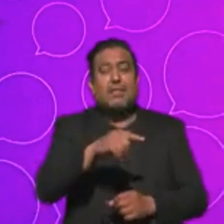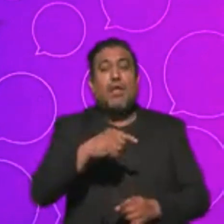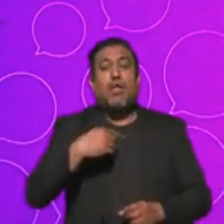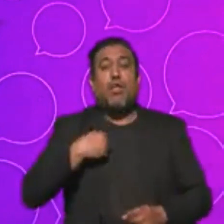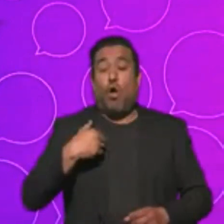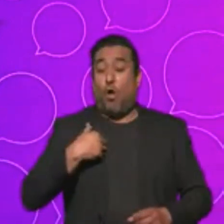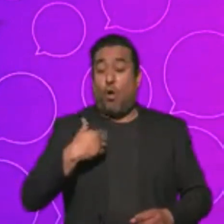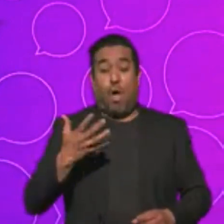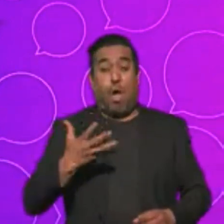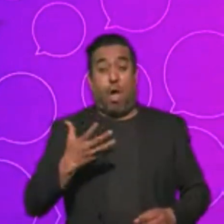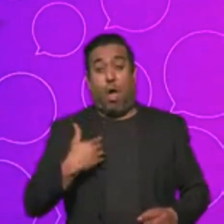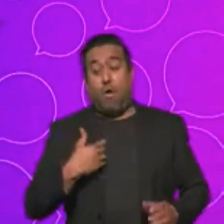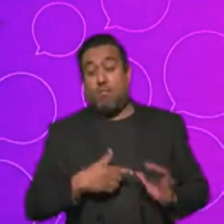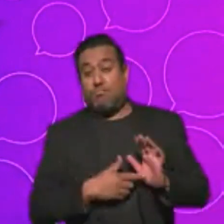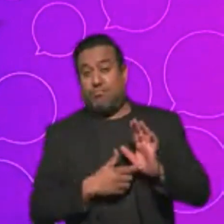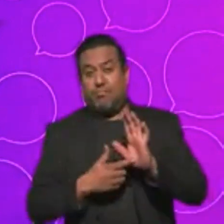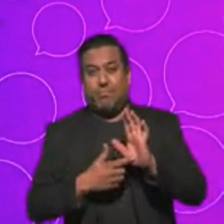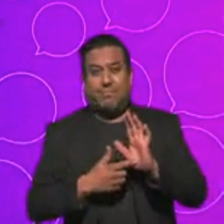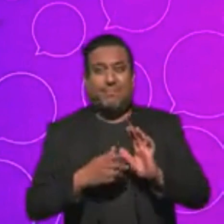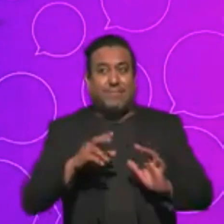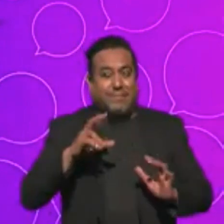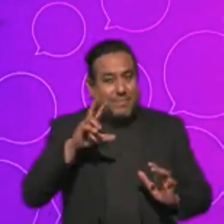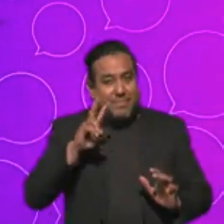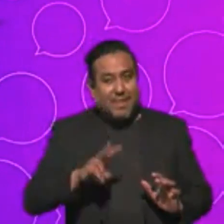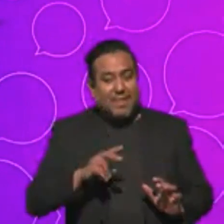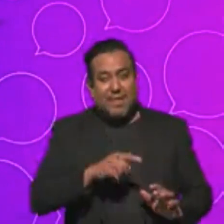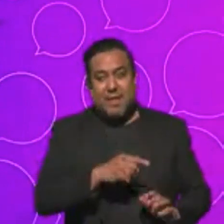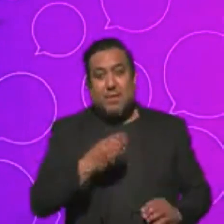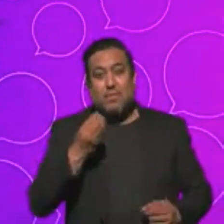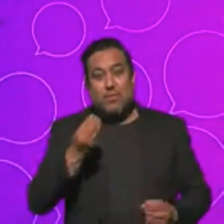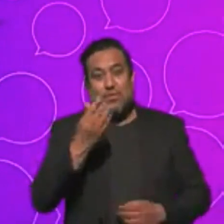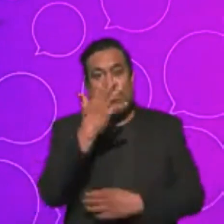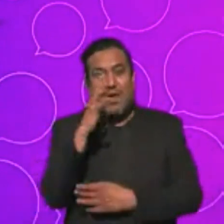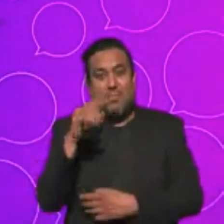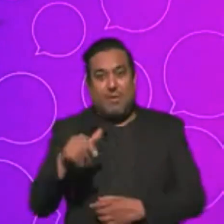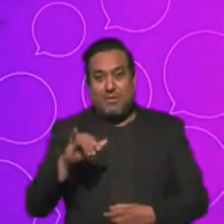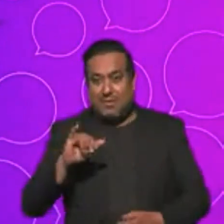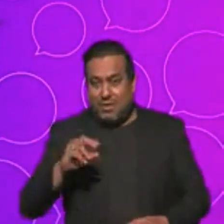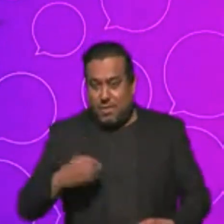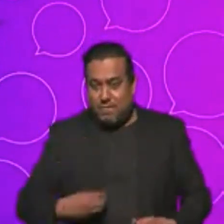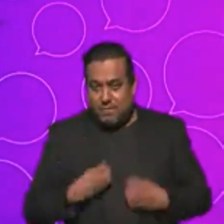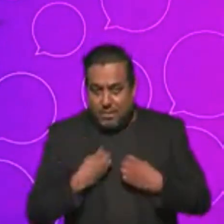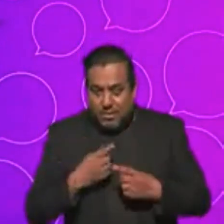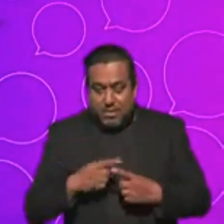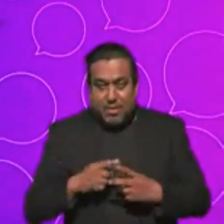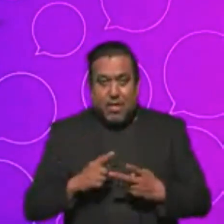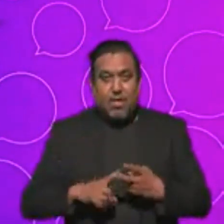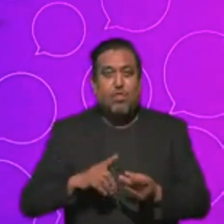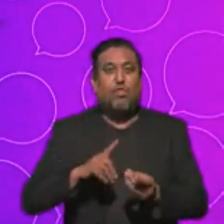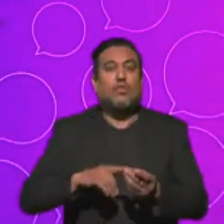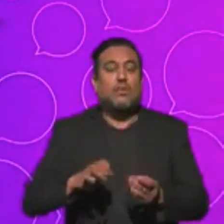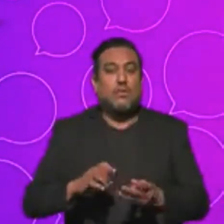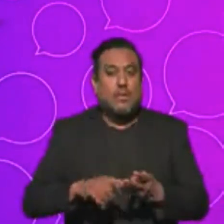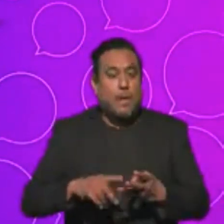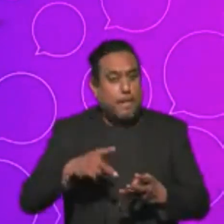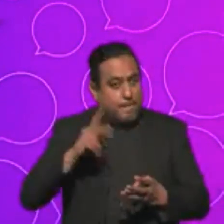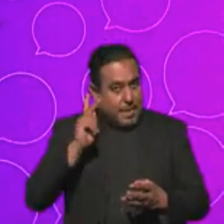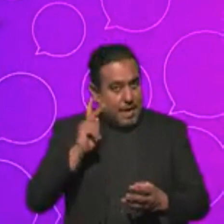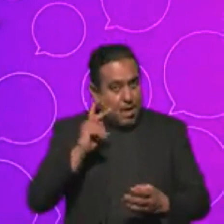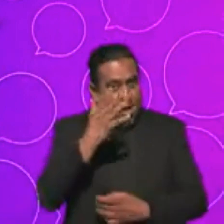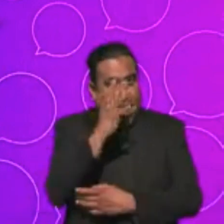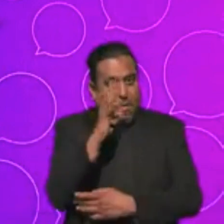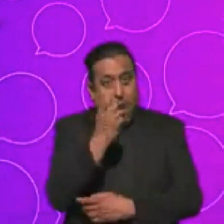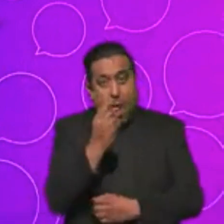para para expiar más bien nuestras culpas no se plantan muchos árboles pero no sabemos si sobreviven no sabemos dónde se plantan pero tiramos también muchos